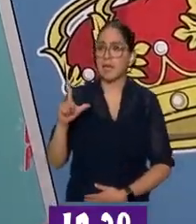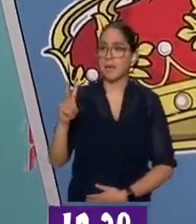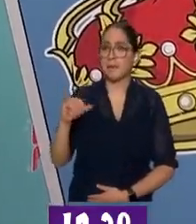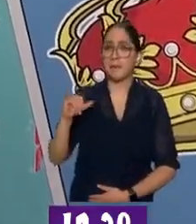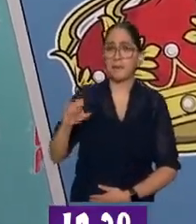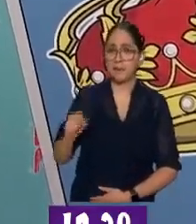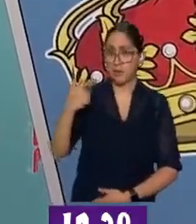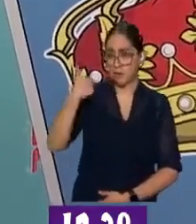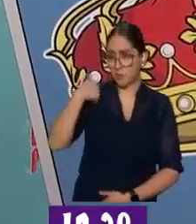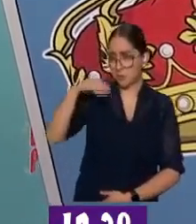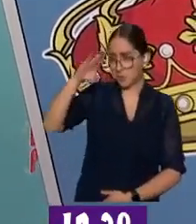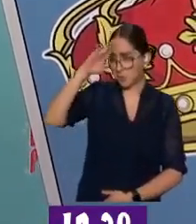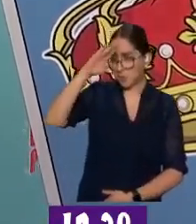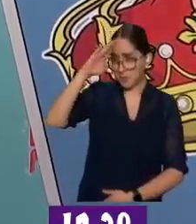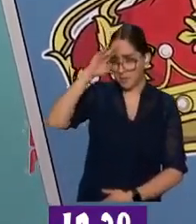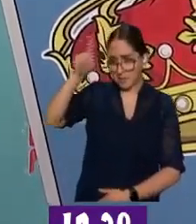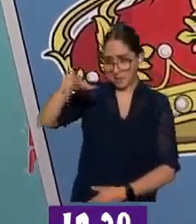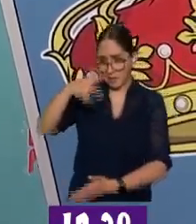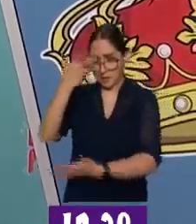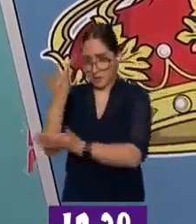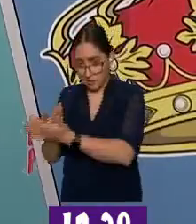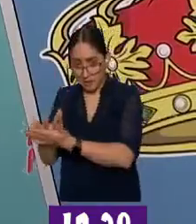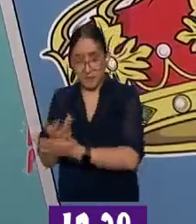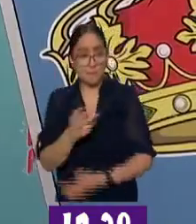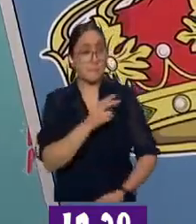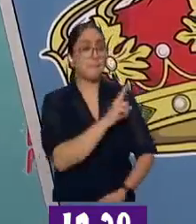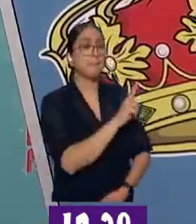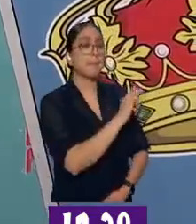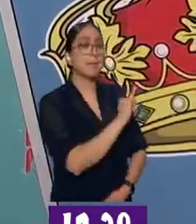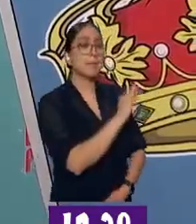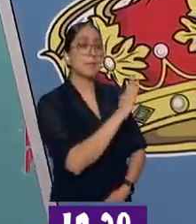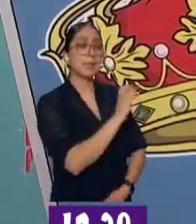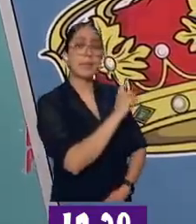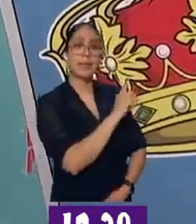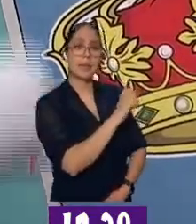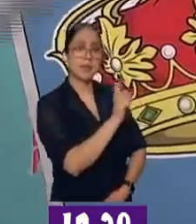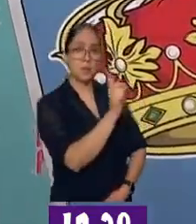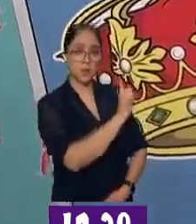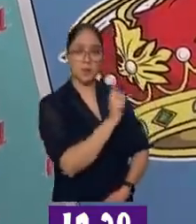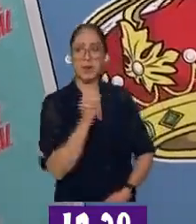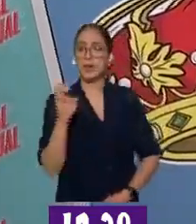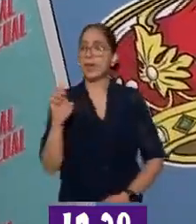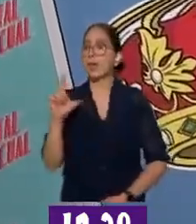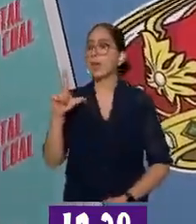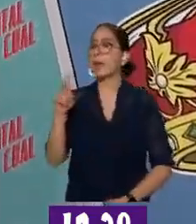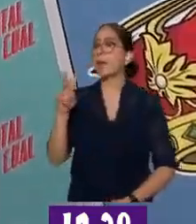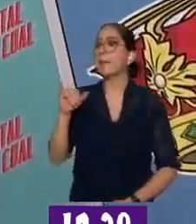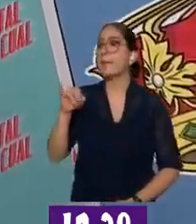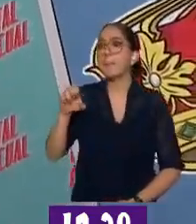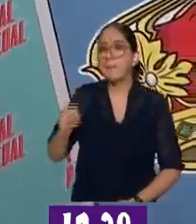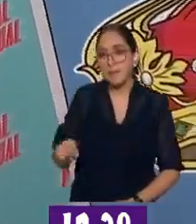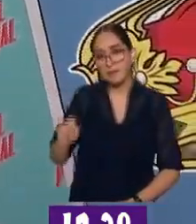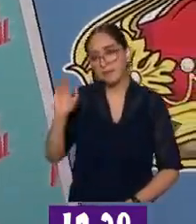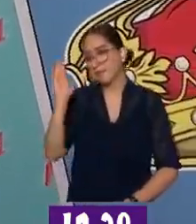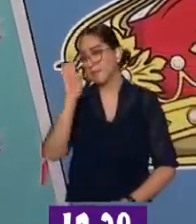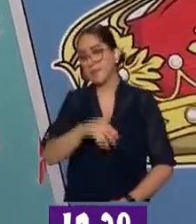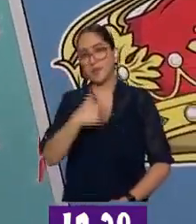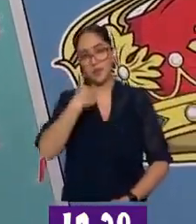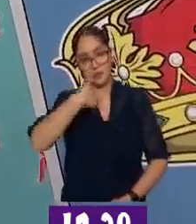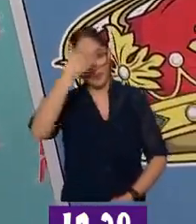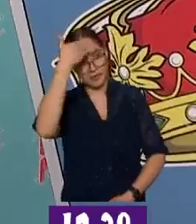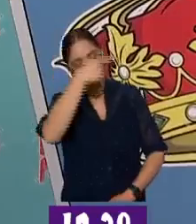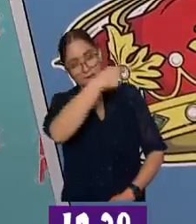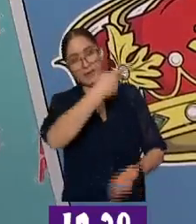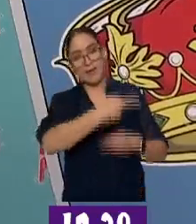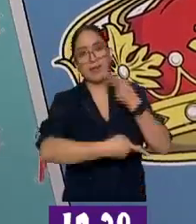es Elvis Vicente Fernández, el es Vicente. Elvis Presley. No, ya sabía yo, señora, que iba a decir que si el Vicente Fernández. Se